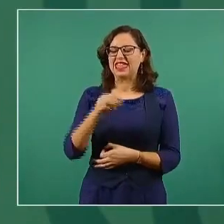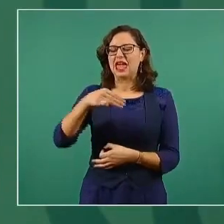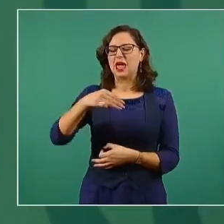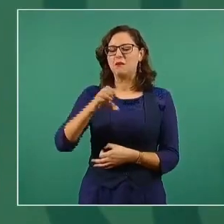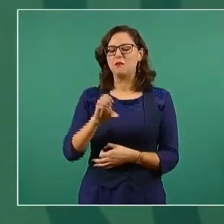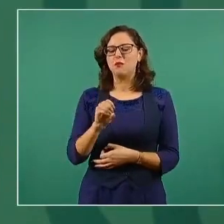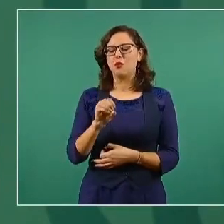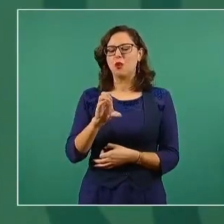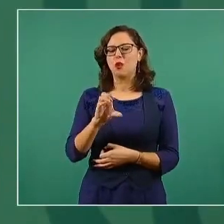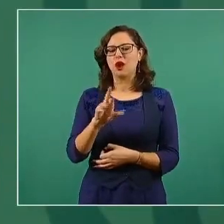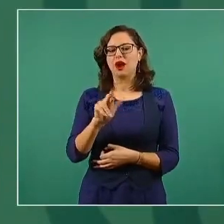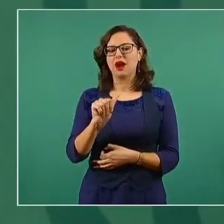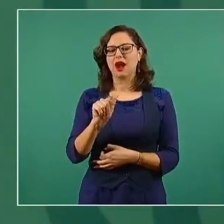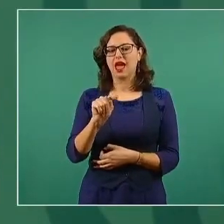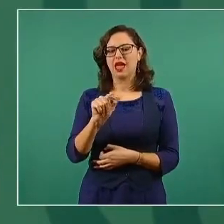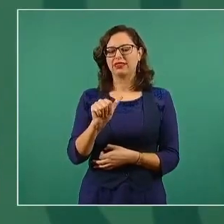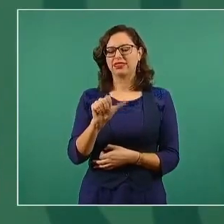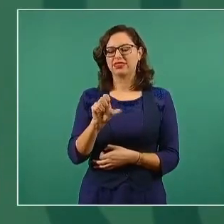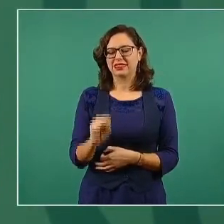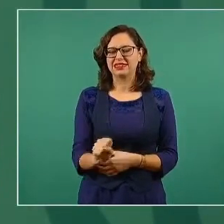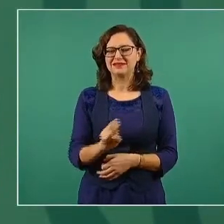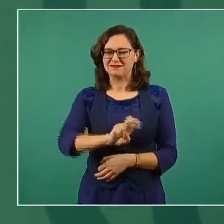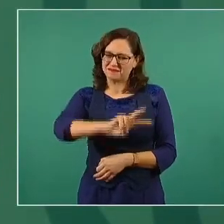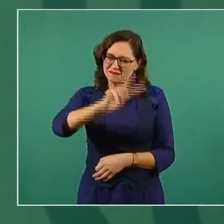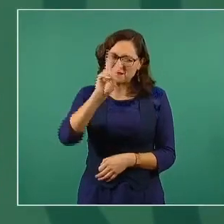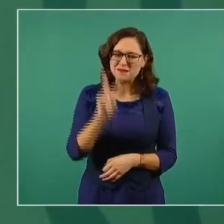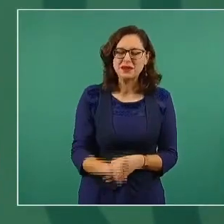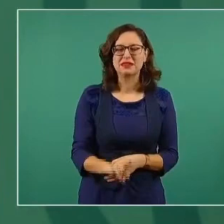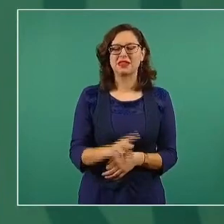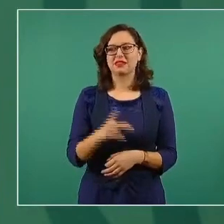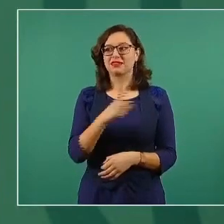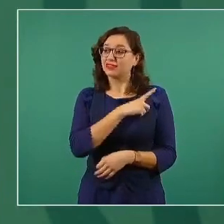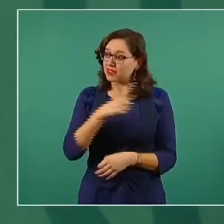auténticos, verdaderos demócratas,